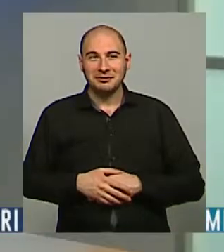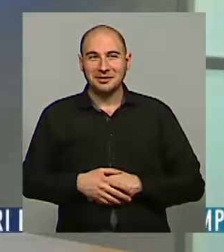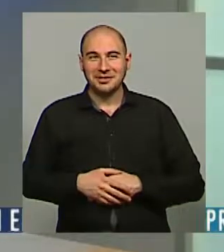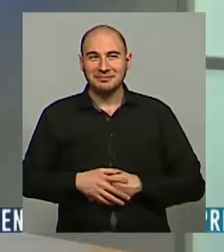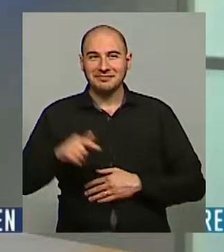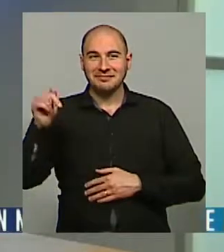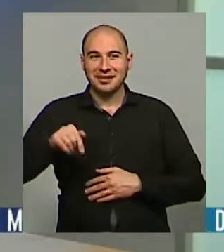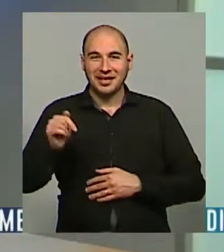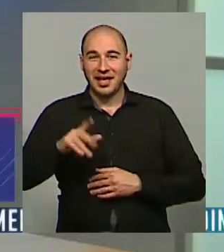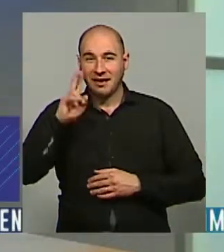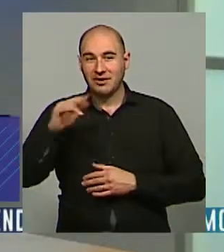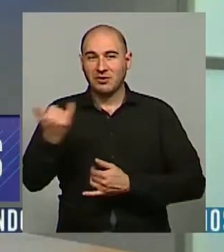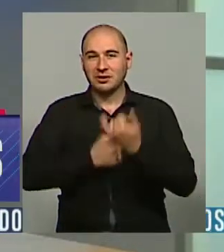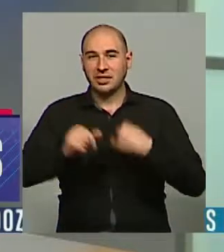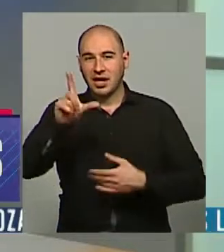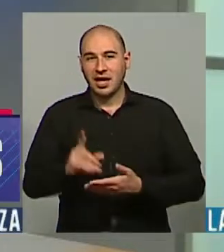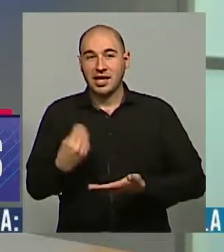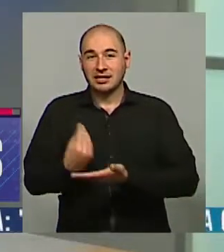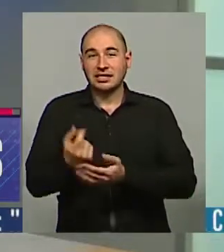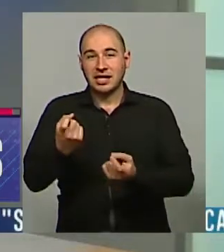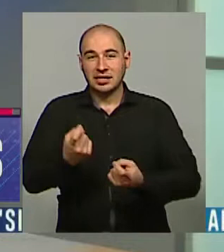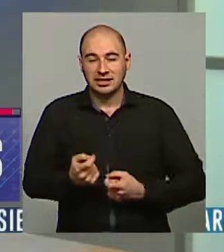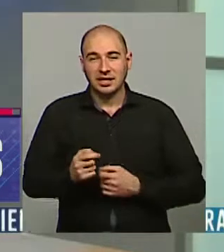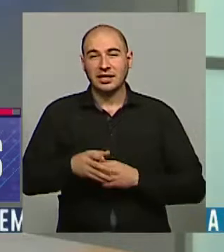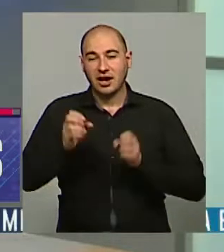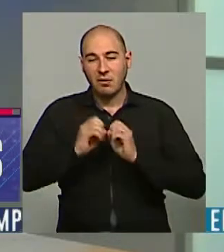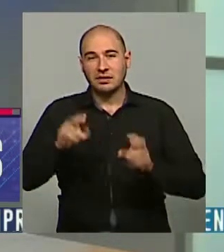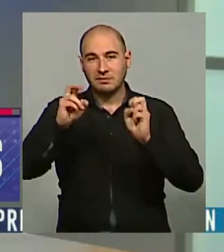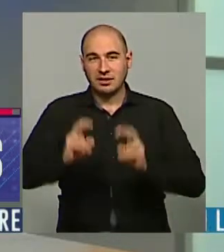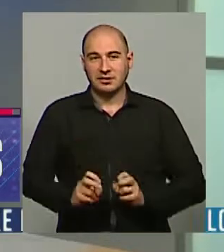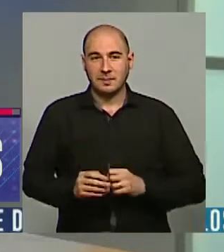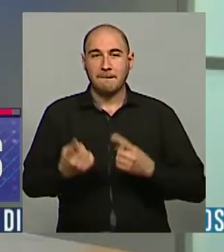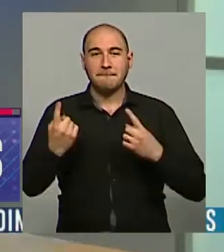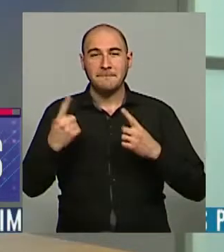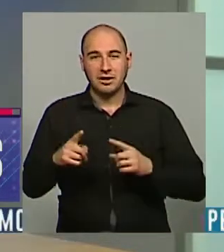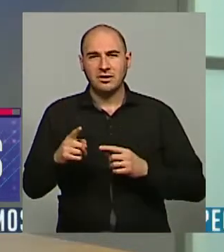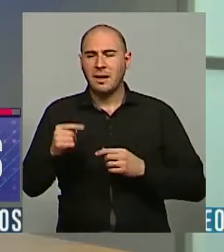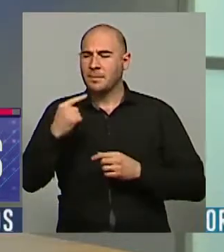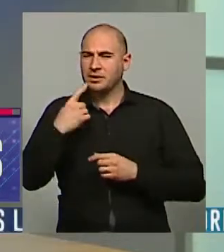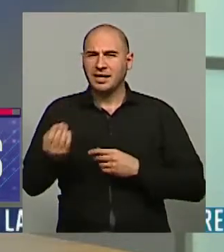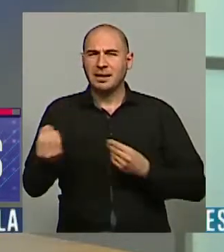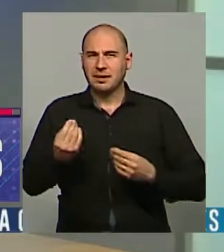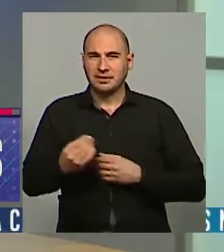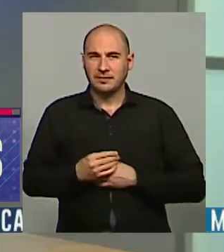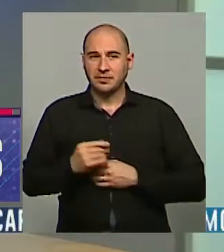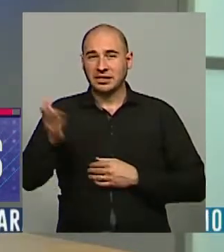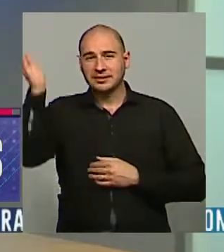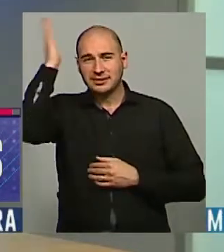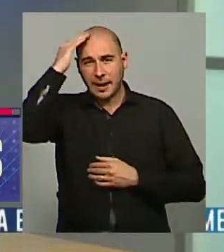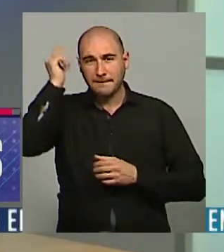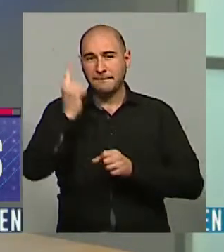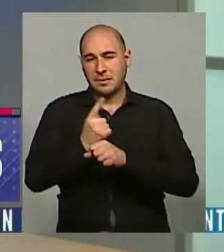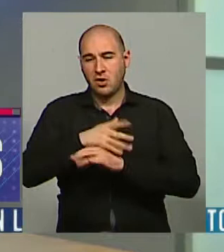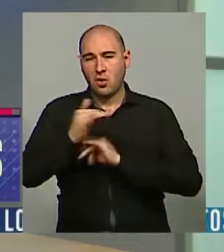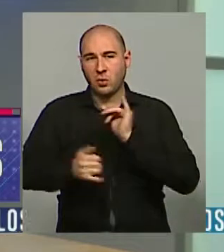Bueno, ahí veíamos lo que decía el canciller, la necesidad de iniciar una investigación. Pero, Santiago, seamos realistas. Donald Trump primero dijo